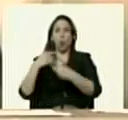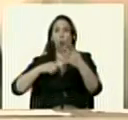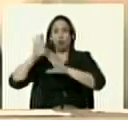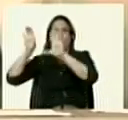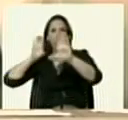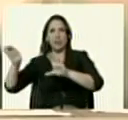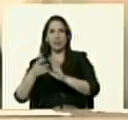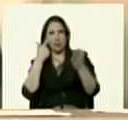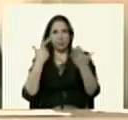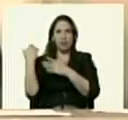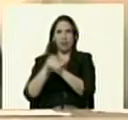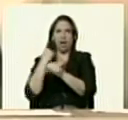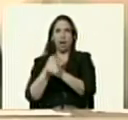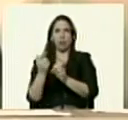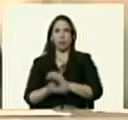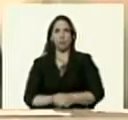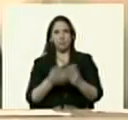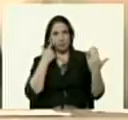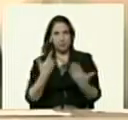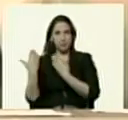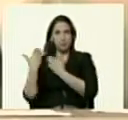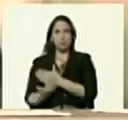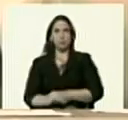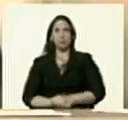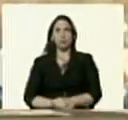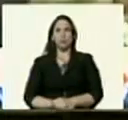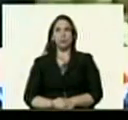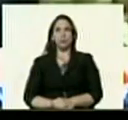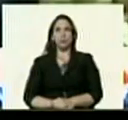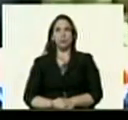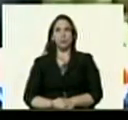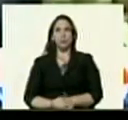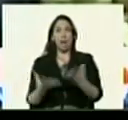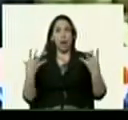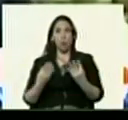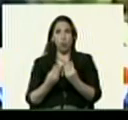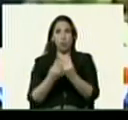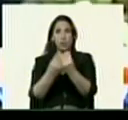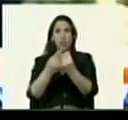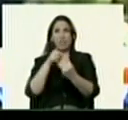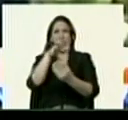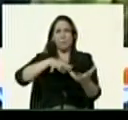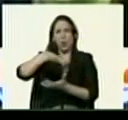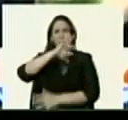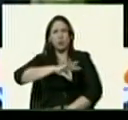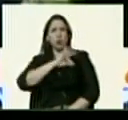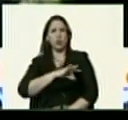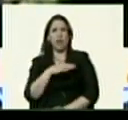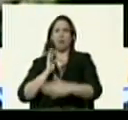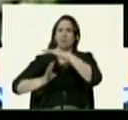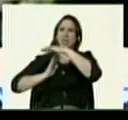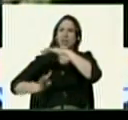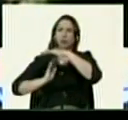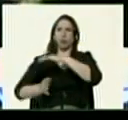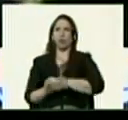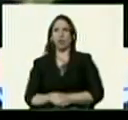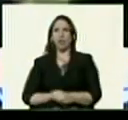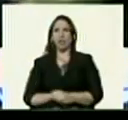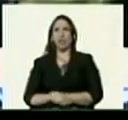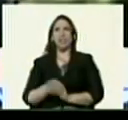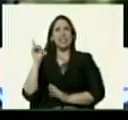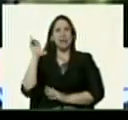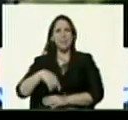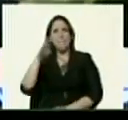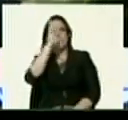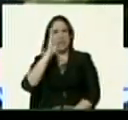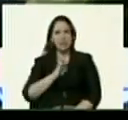en el exterior trabajando. Adelante, video. Y acompañado de ese problema social de las migraciones, que incluso Brasil,